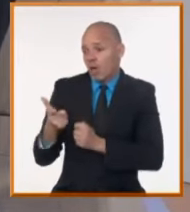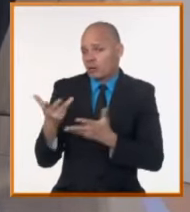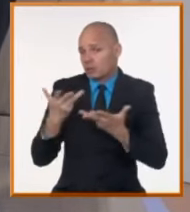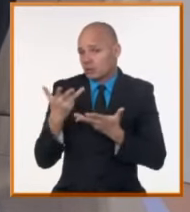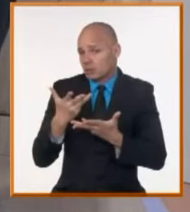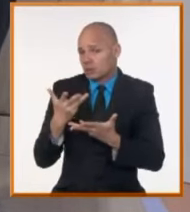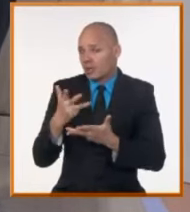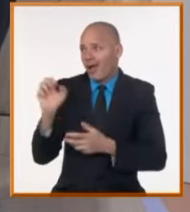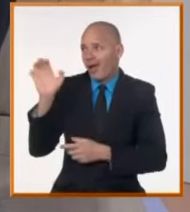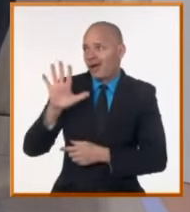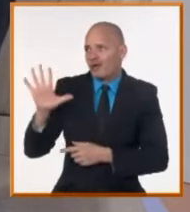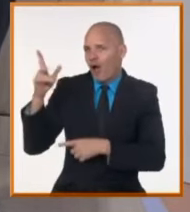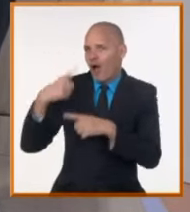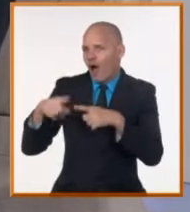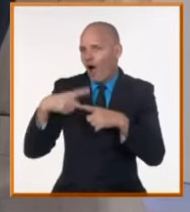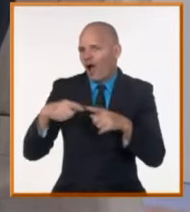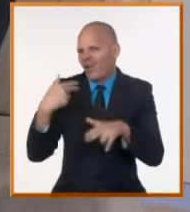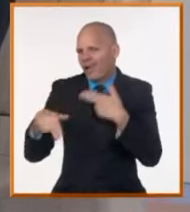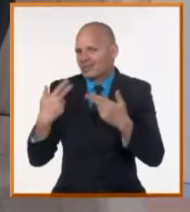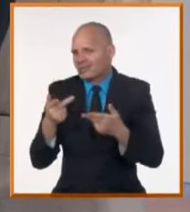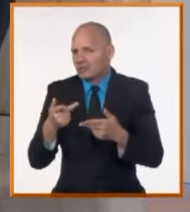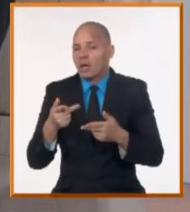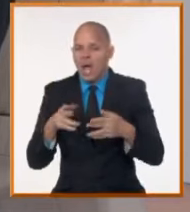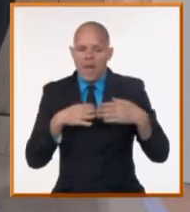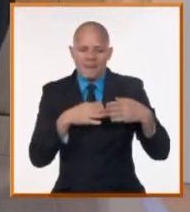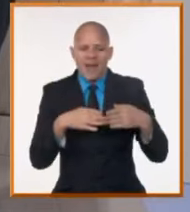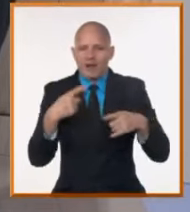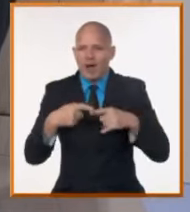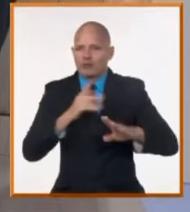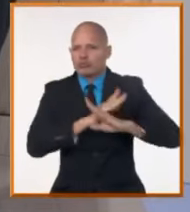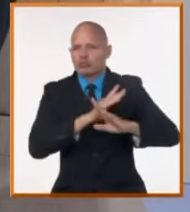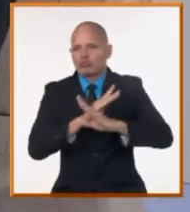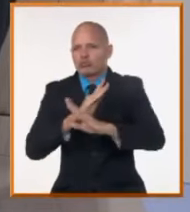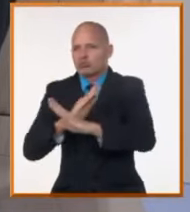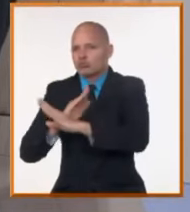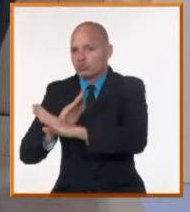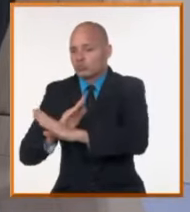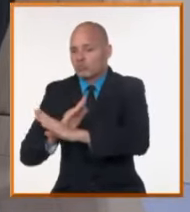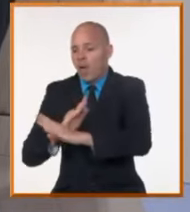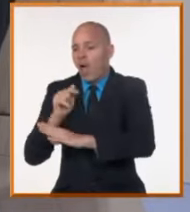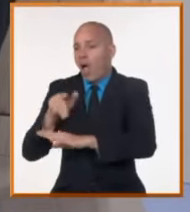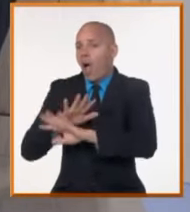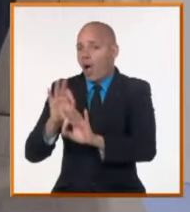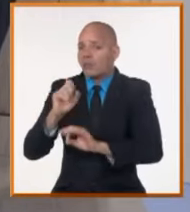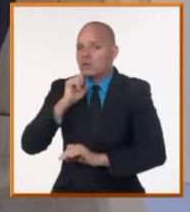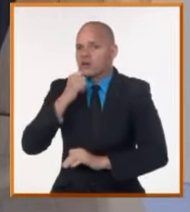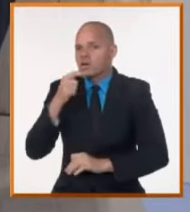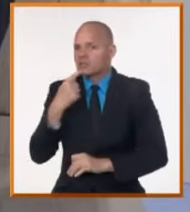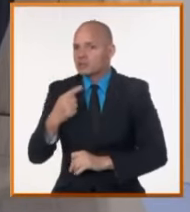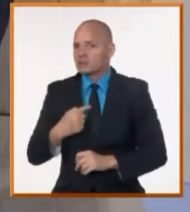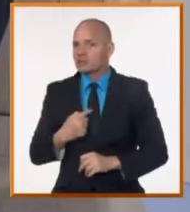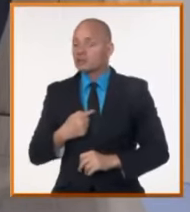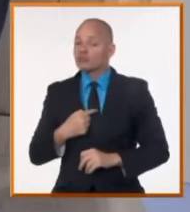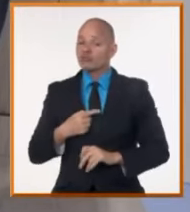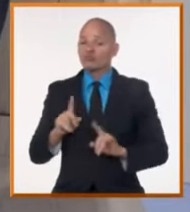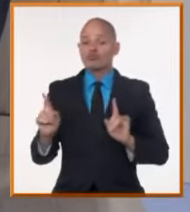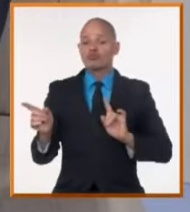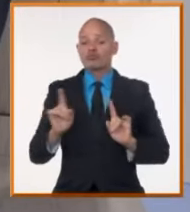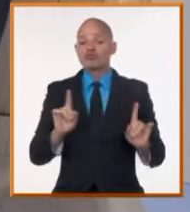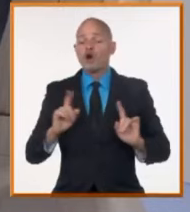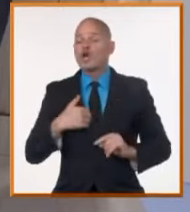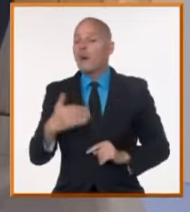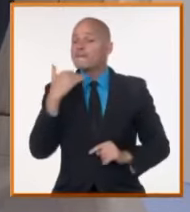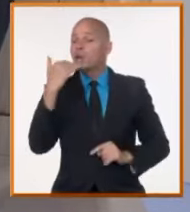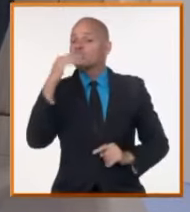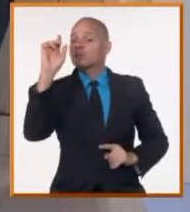bueno, se bloquearon sus puertos, etcétera. Estados Unidos adoptó una posición de que ellos eran la policía, policía